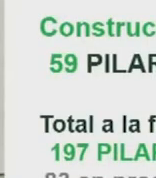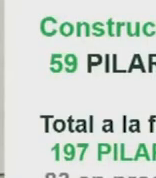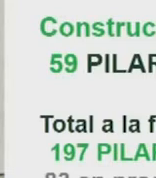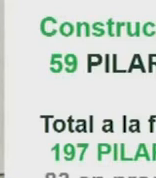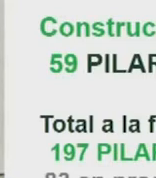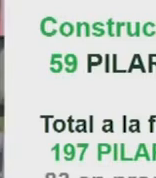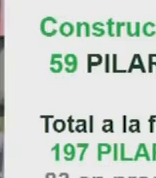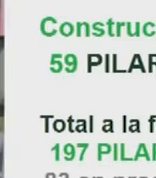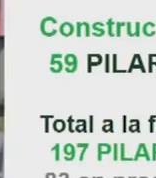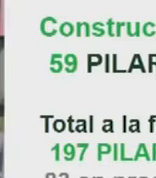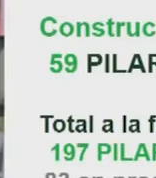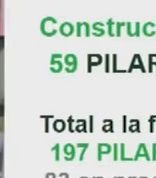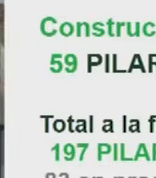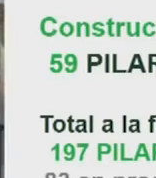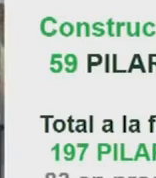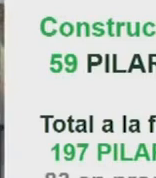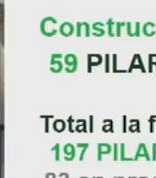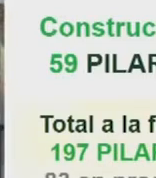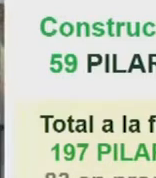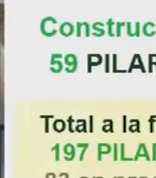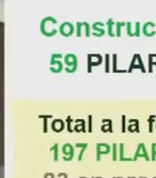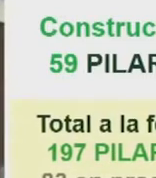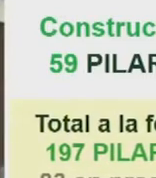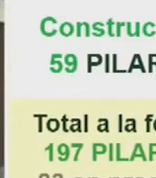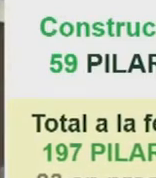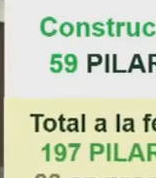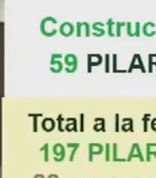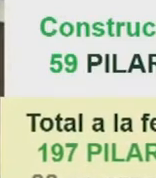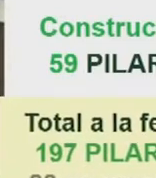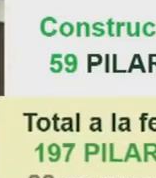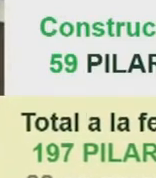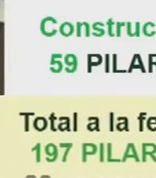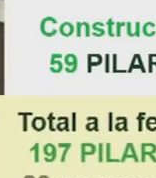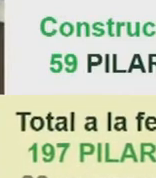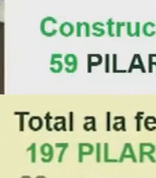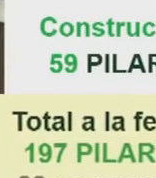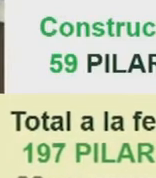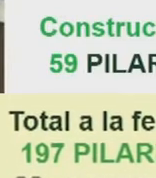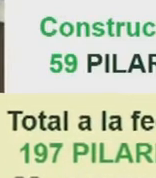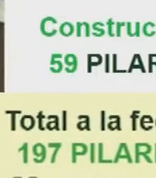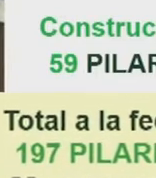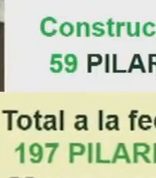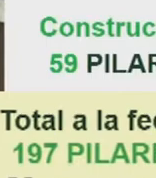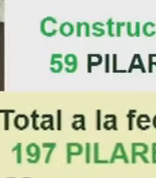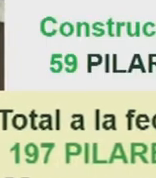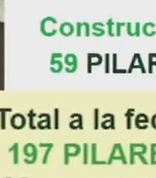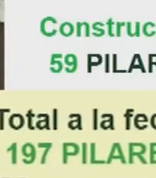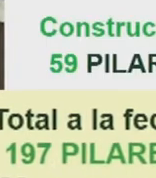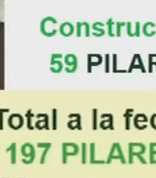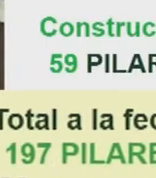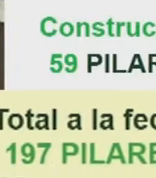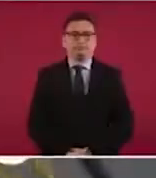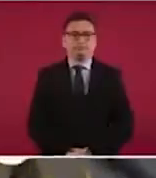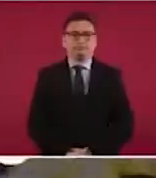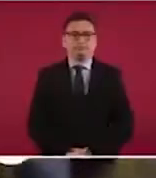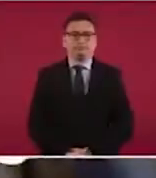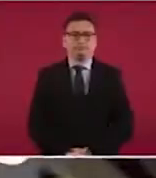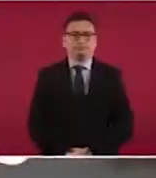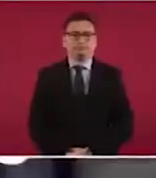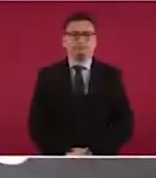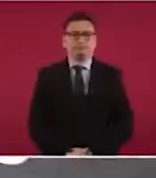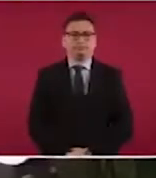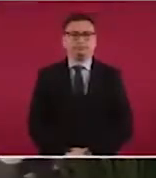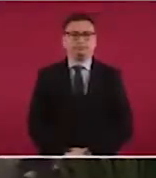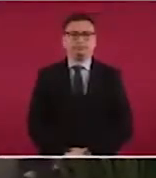el programa pilares para este año están trabajando en 197 y otros 114 quedarán concluidos en unos días y